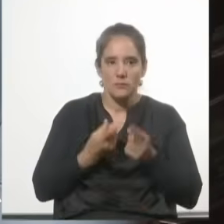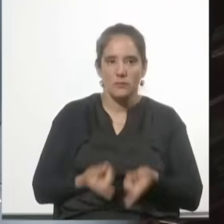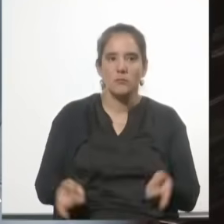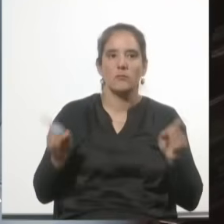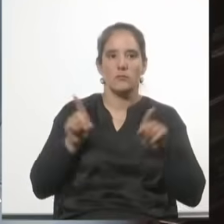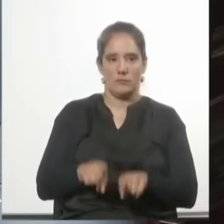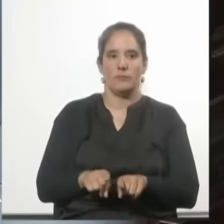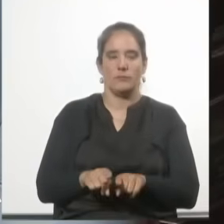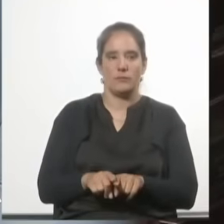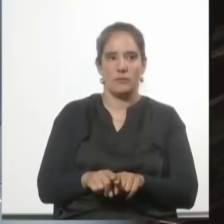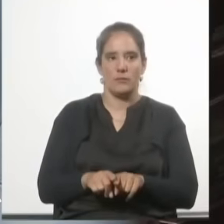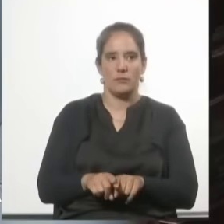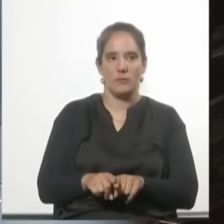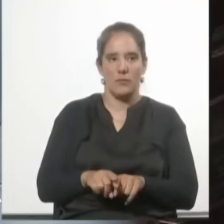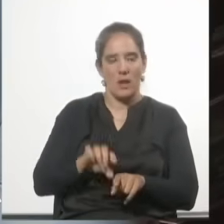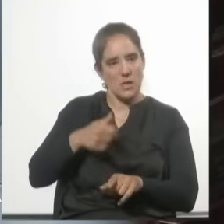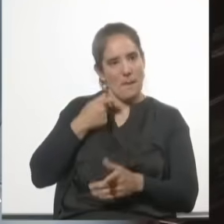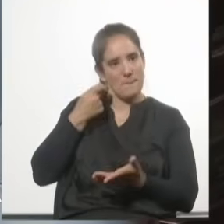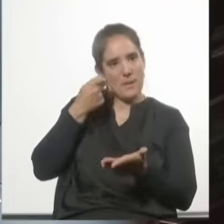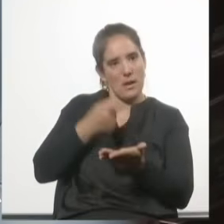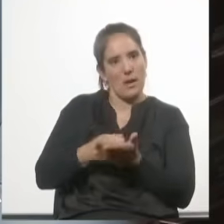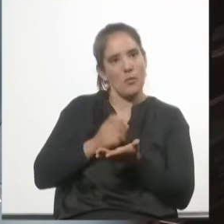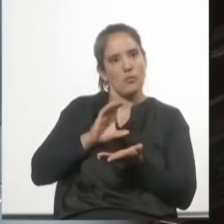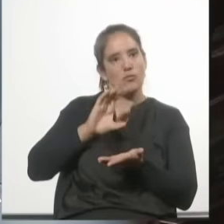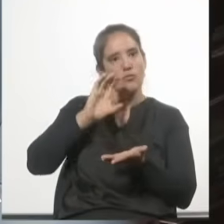Reitero, llevamos pagos